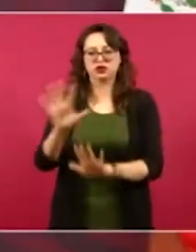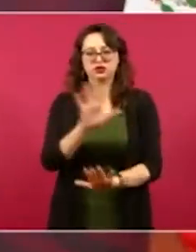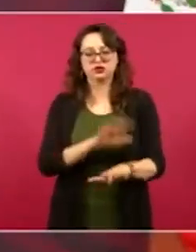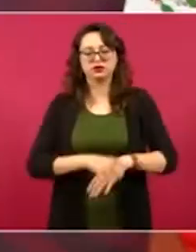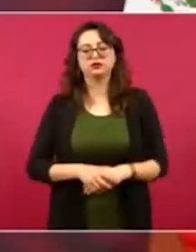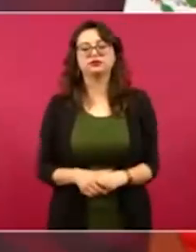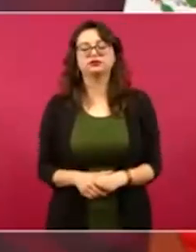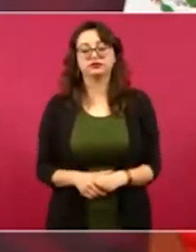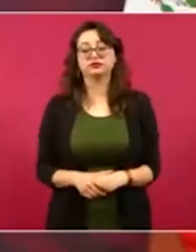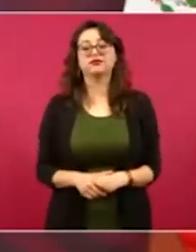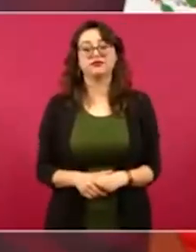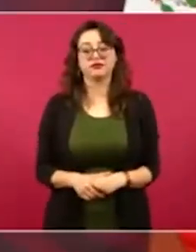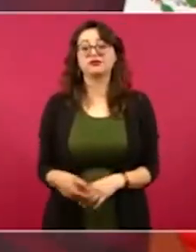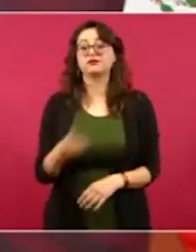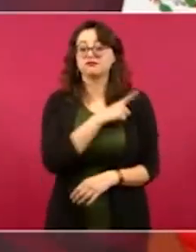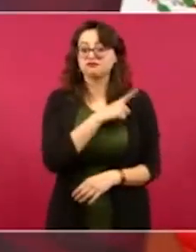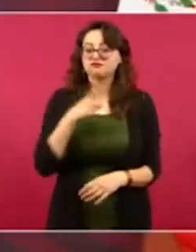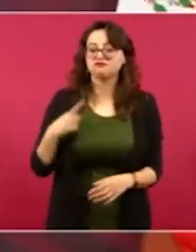Entonces hay que estar